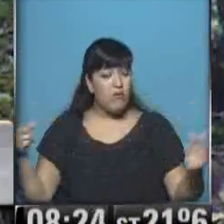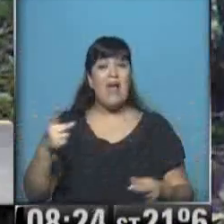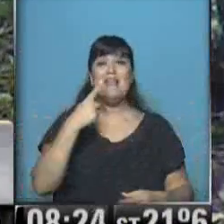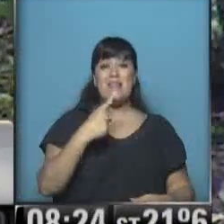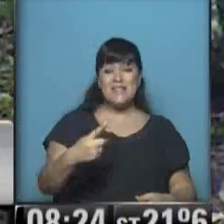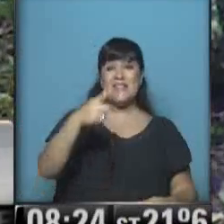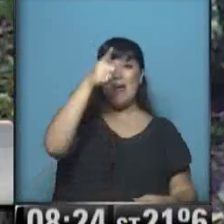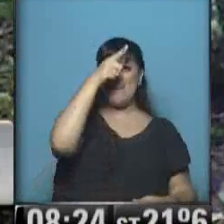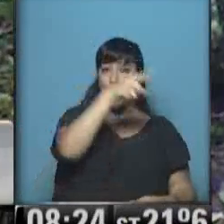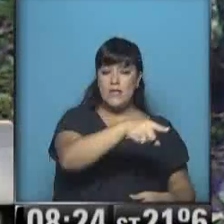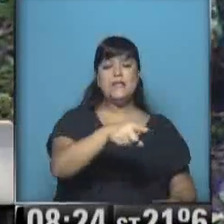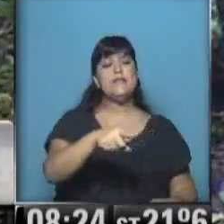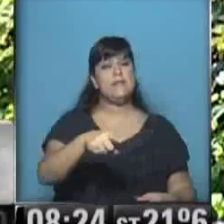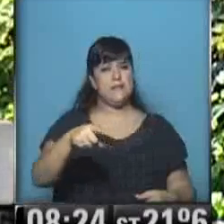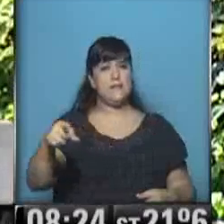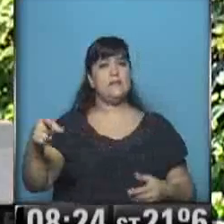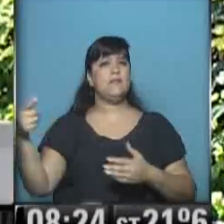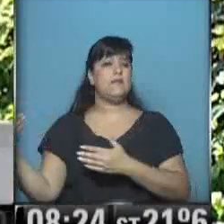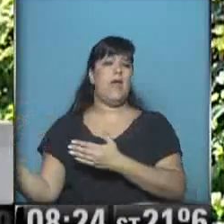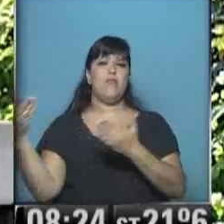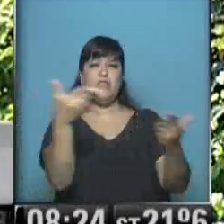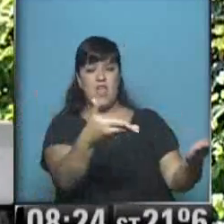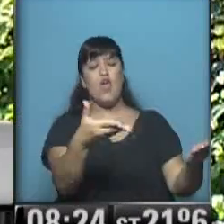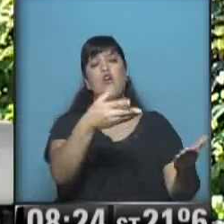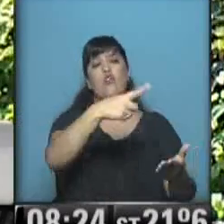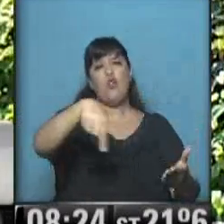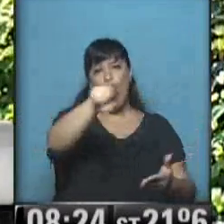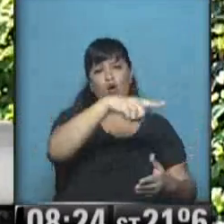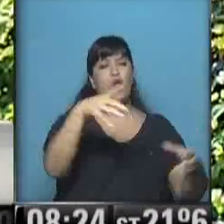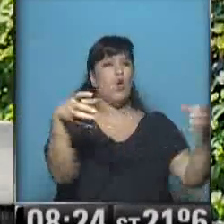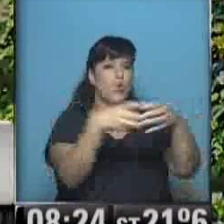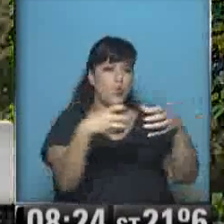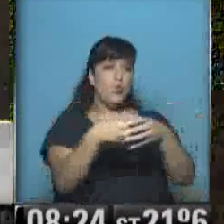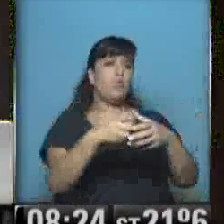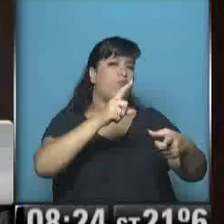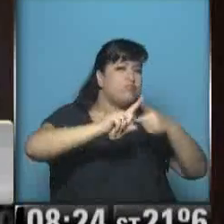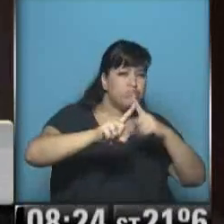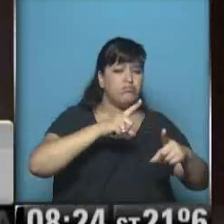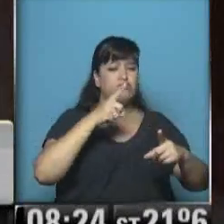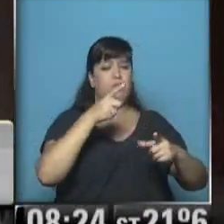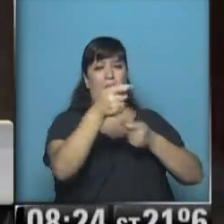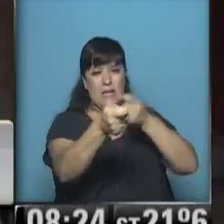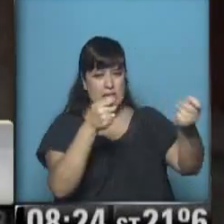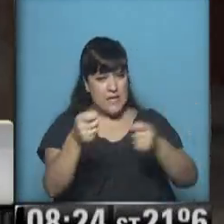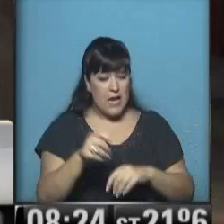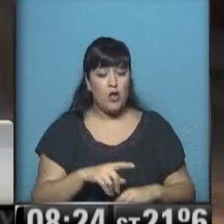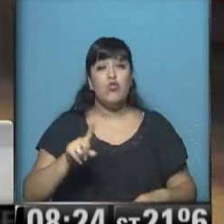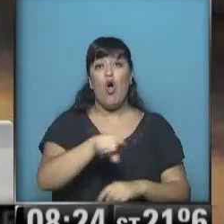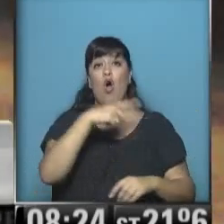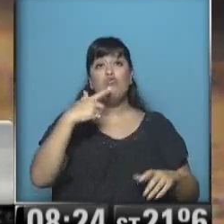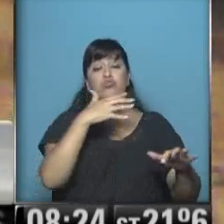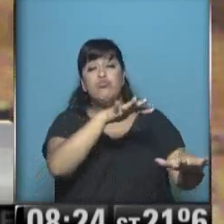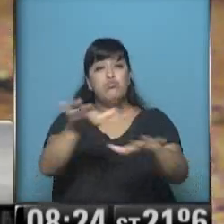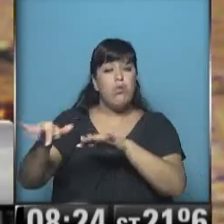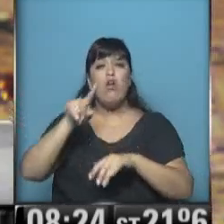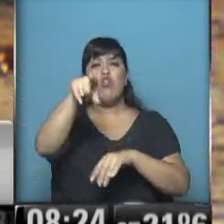policías entregaron a los jóvenes en manos de sicarios del cártel Guerreros Unidos. Otra versión de los hechos surgió recientemente de